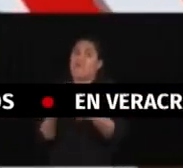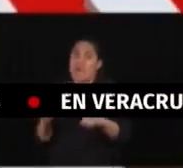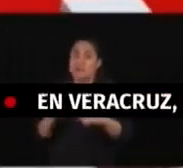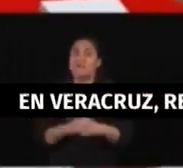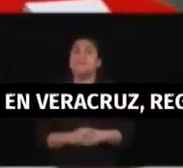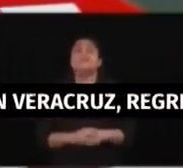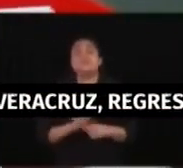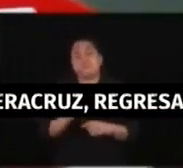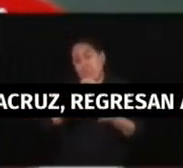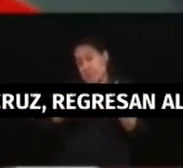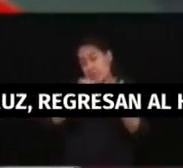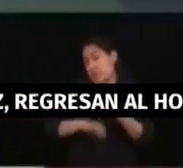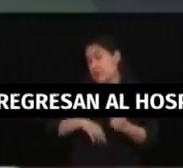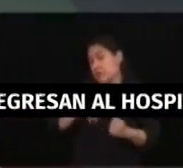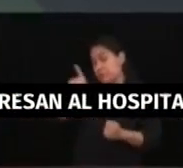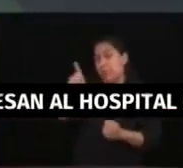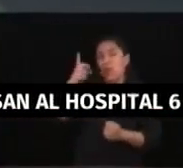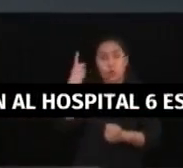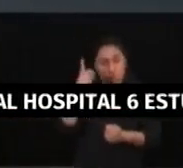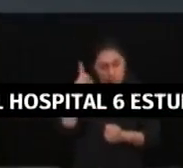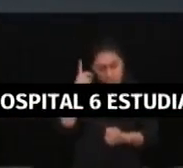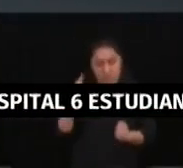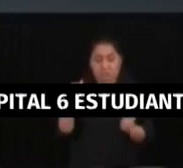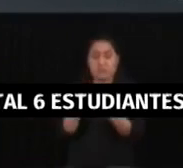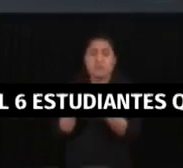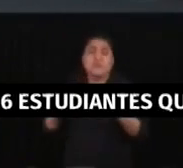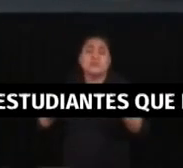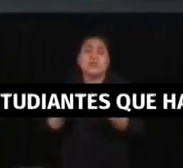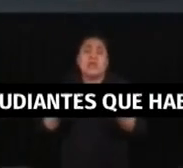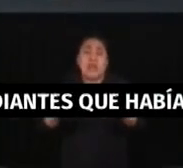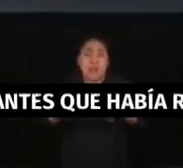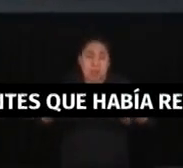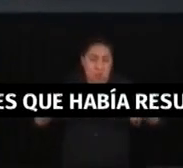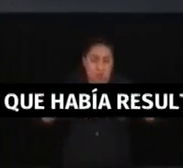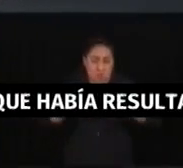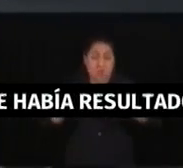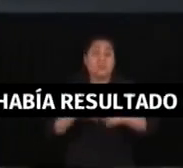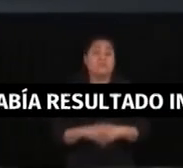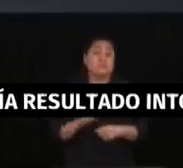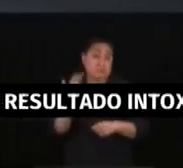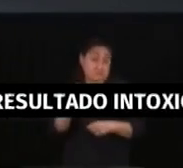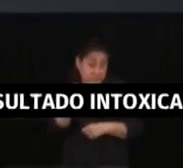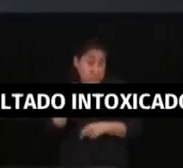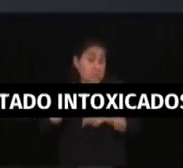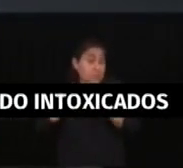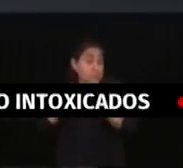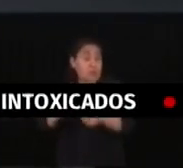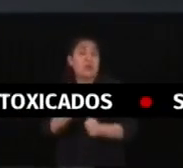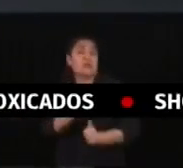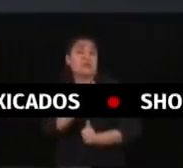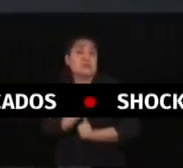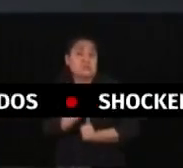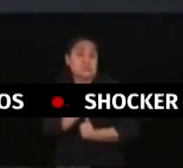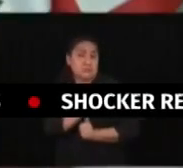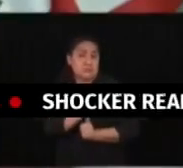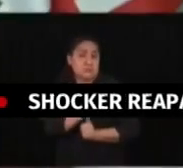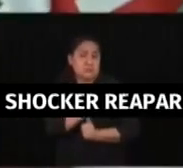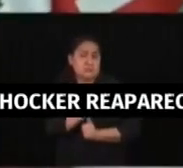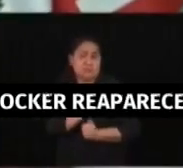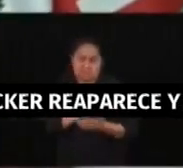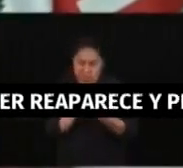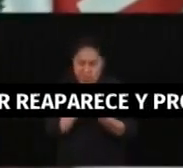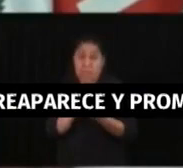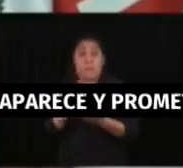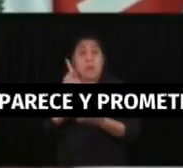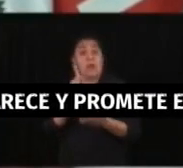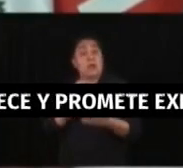diálogos? Mira, si no se ha puesto de acuerdo para ver cómo va a ser la selección de Lao, el candidato de mi